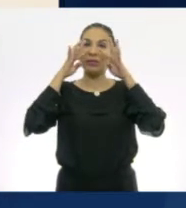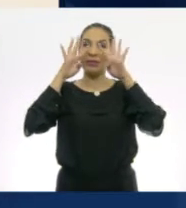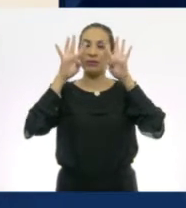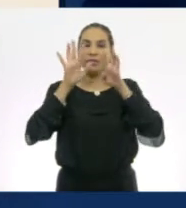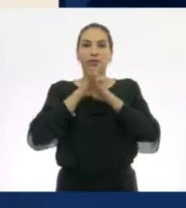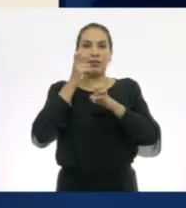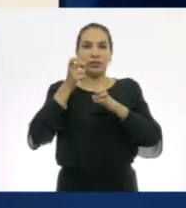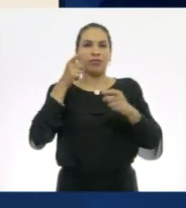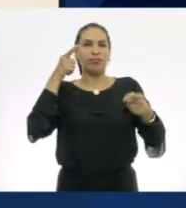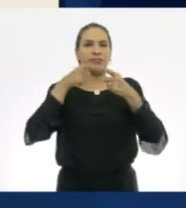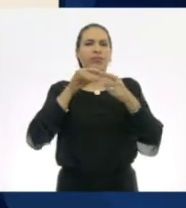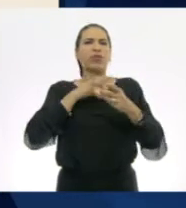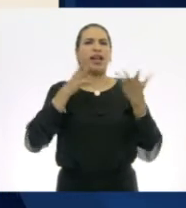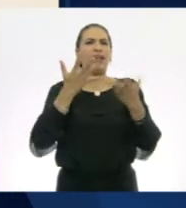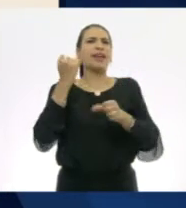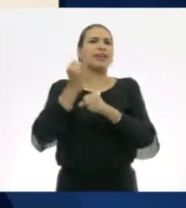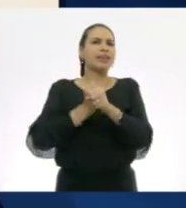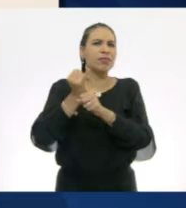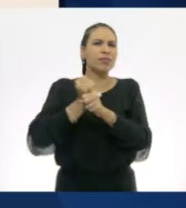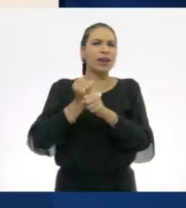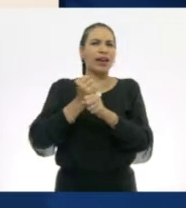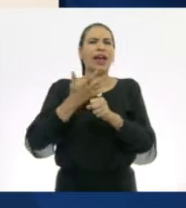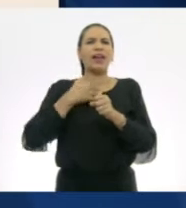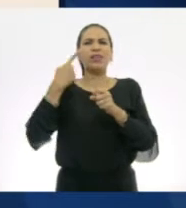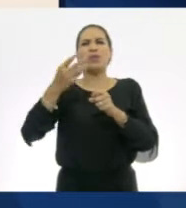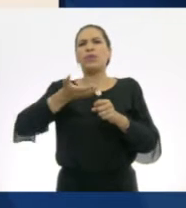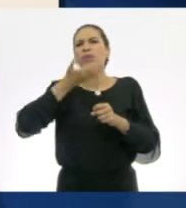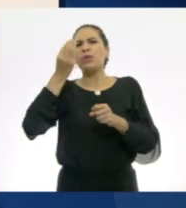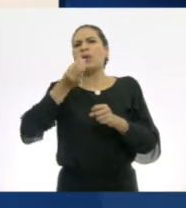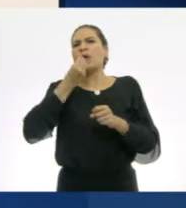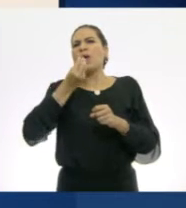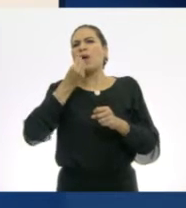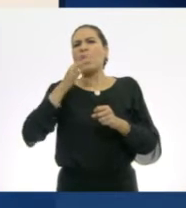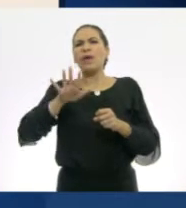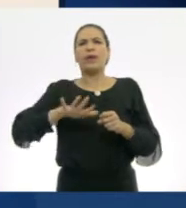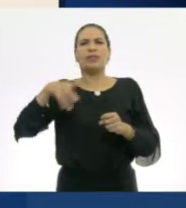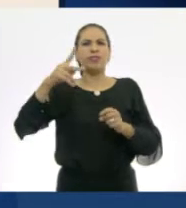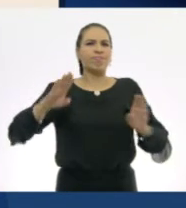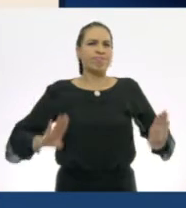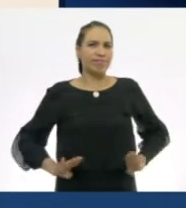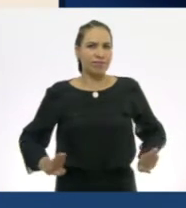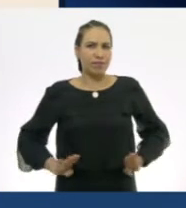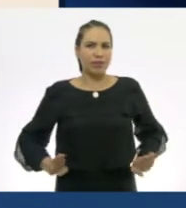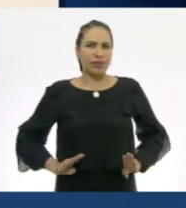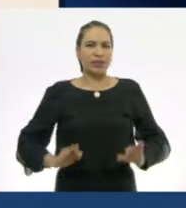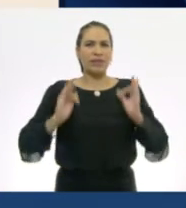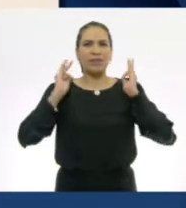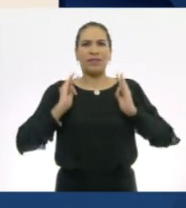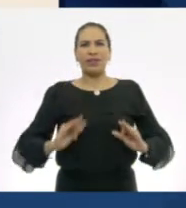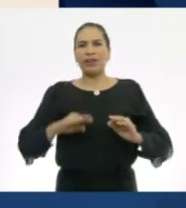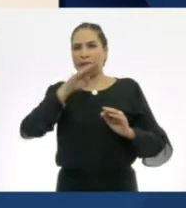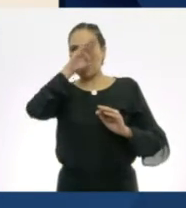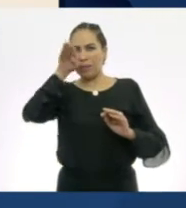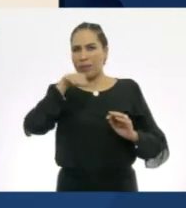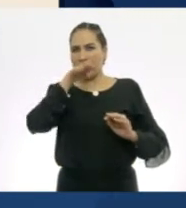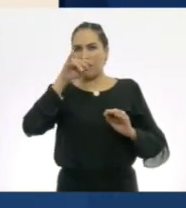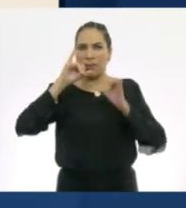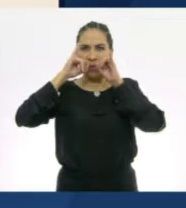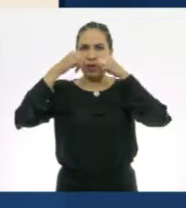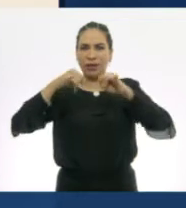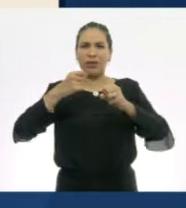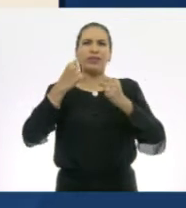estos retos se podrán hacer investigaciones acerca de los hábitos alimenticios y las características físicas del mamut.